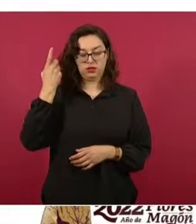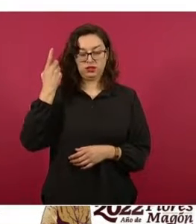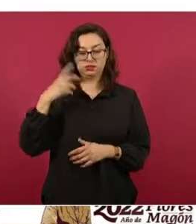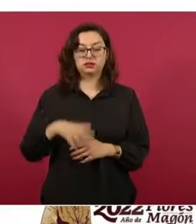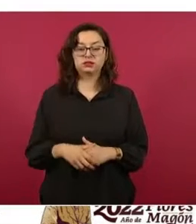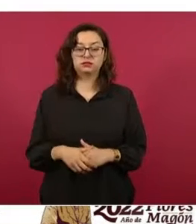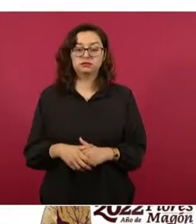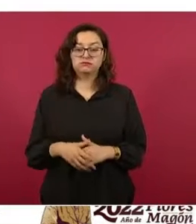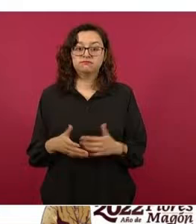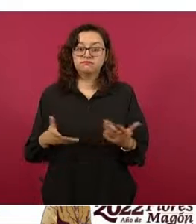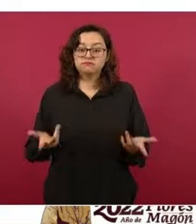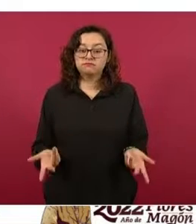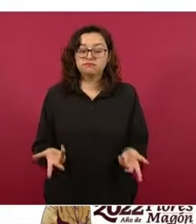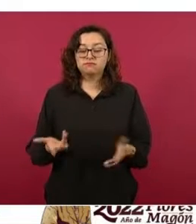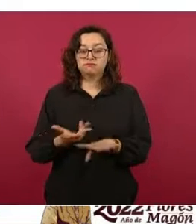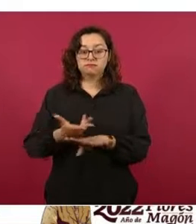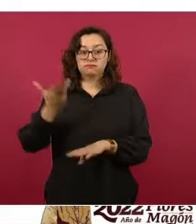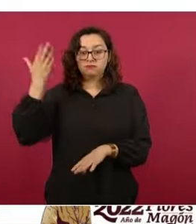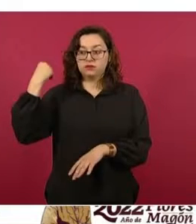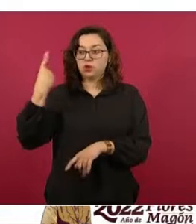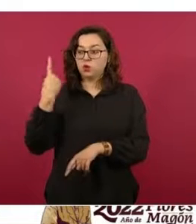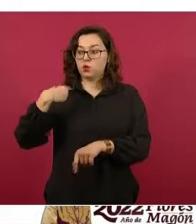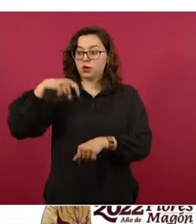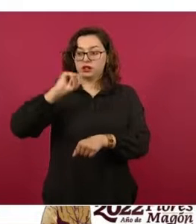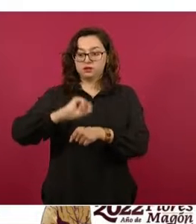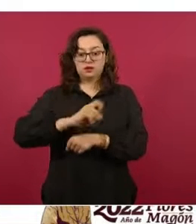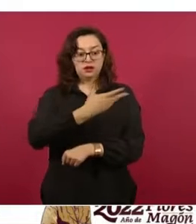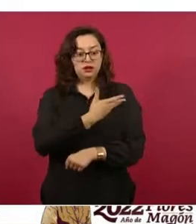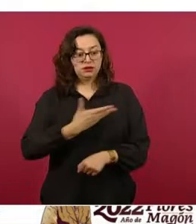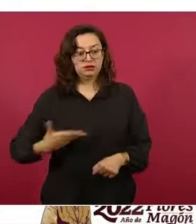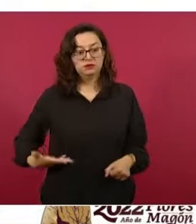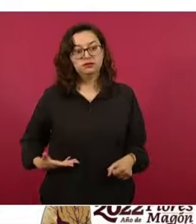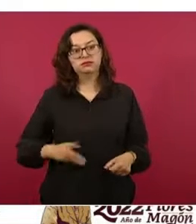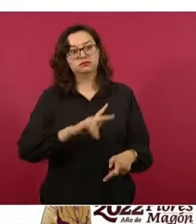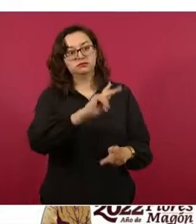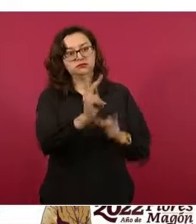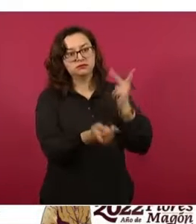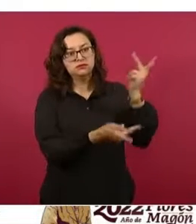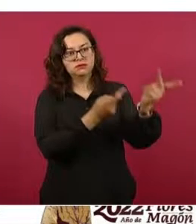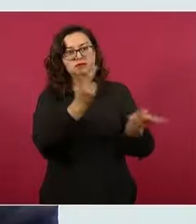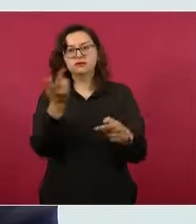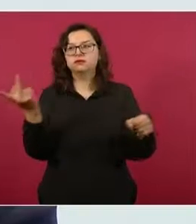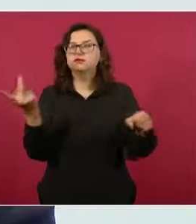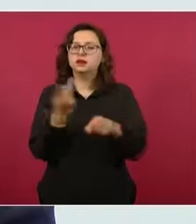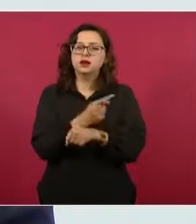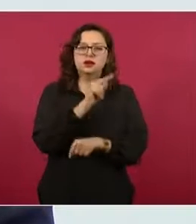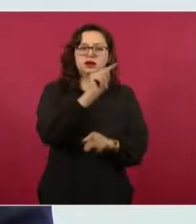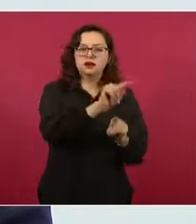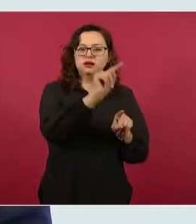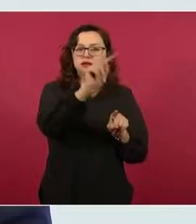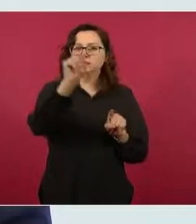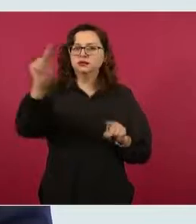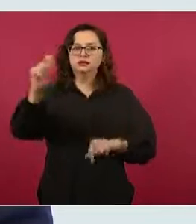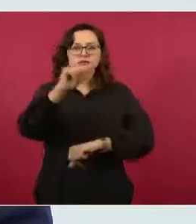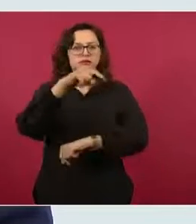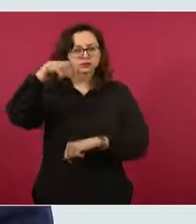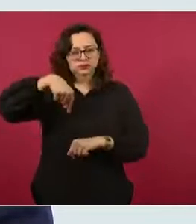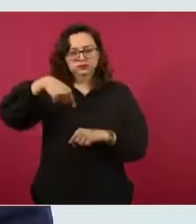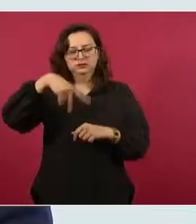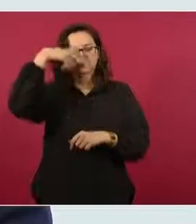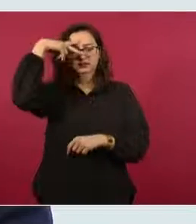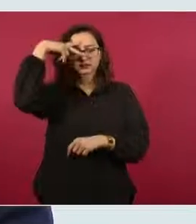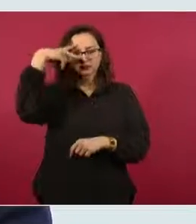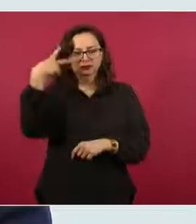$4.95. Preguntaron al señor presidente la semana pasada sobre las ventanillas de recepción acá en México